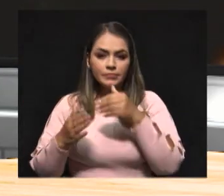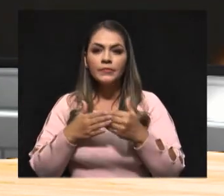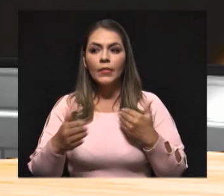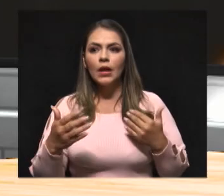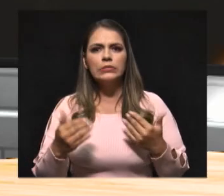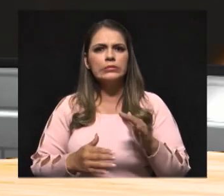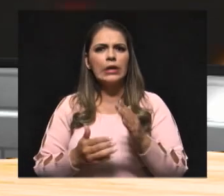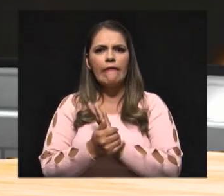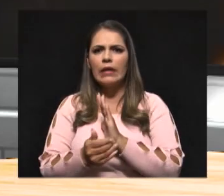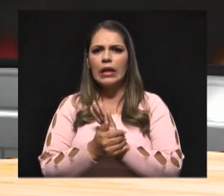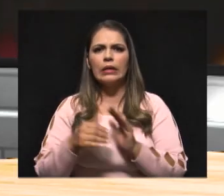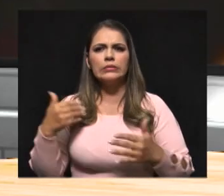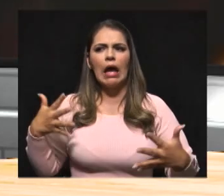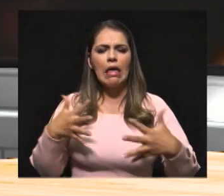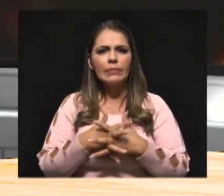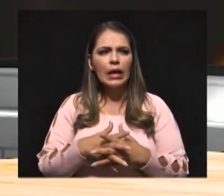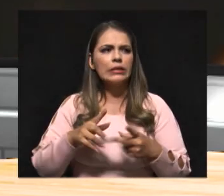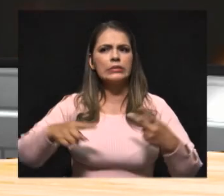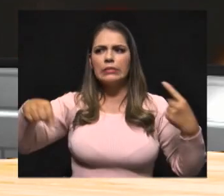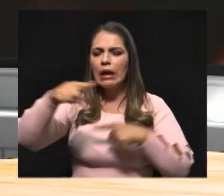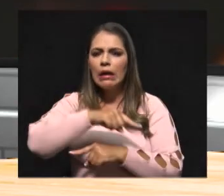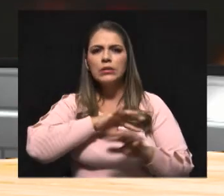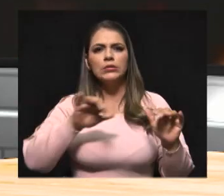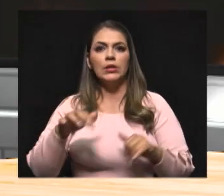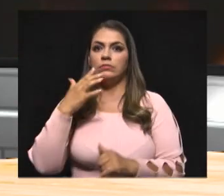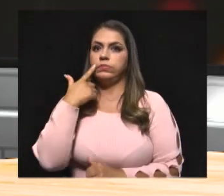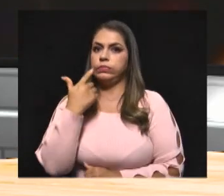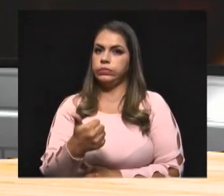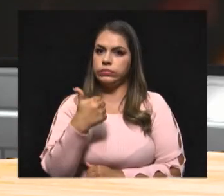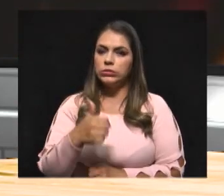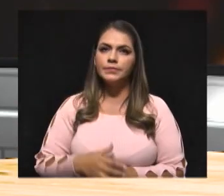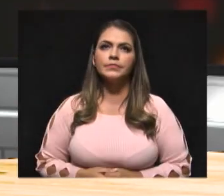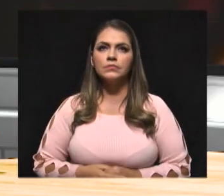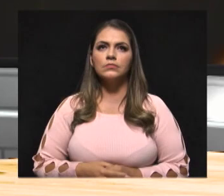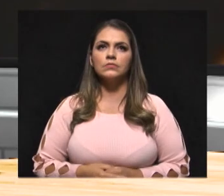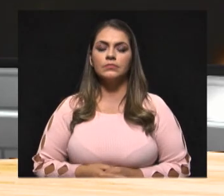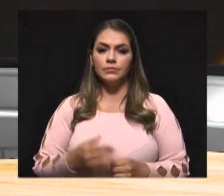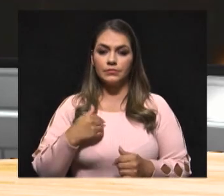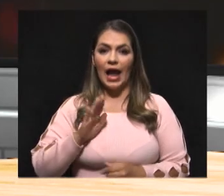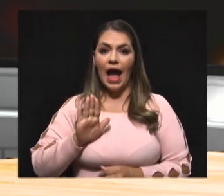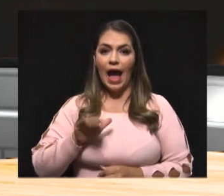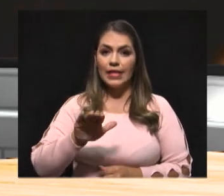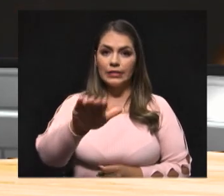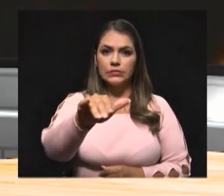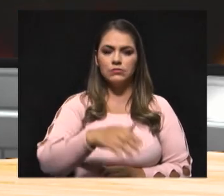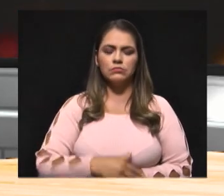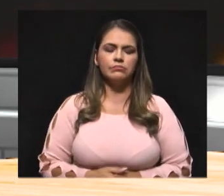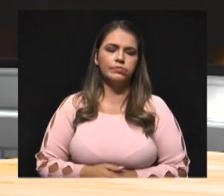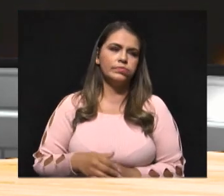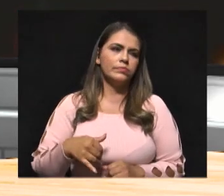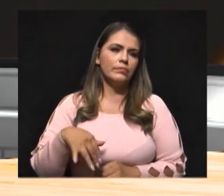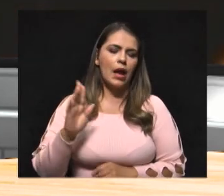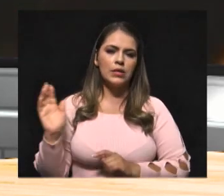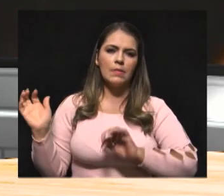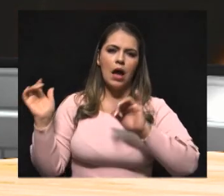han tenido una capacidad de adaptarse a los visitantes muy valiosa antes hoy es uno de los municipios que ha